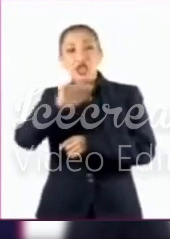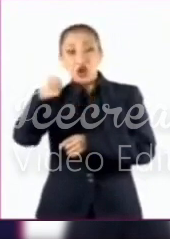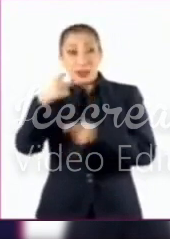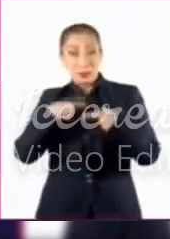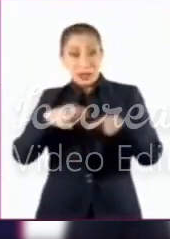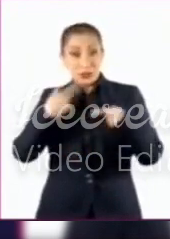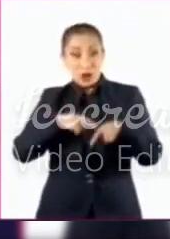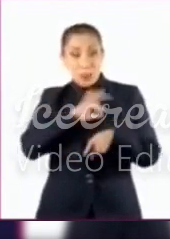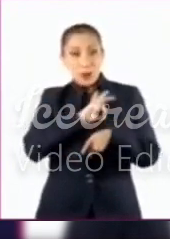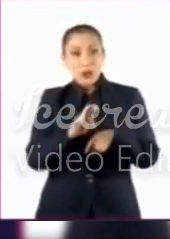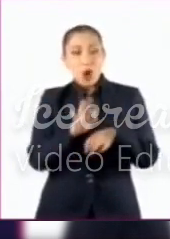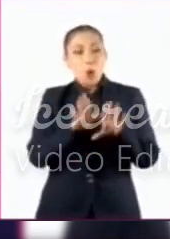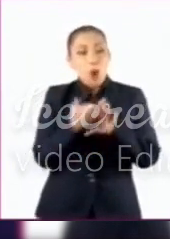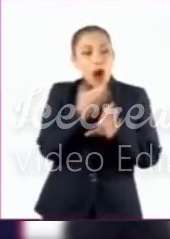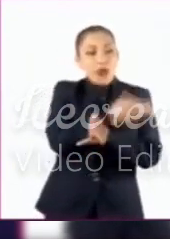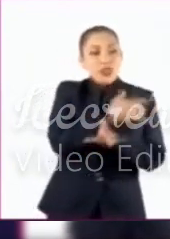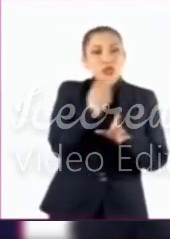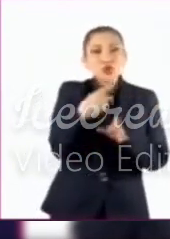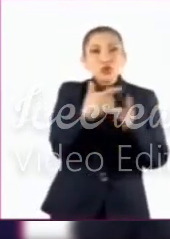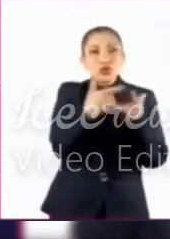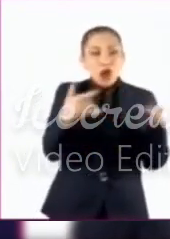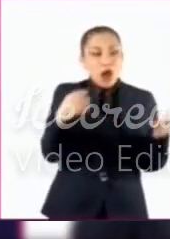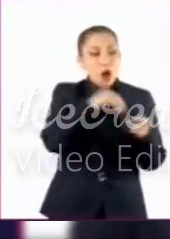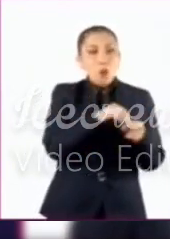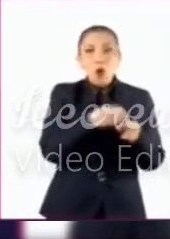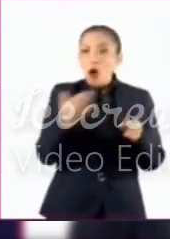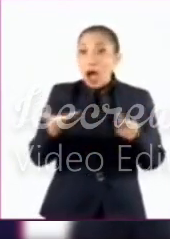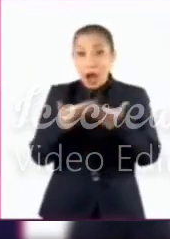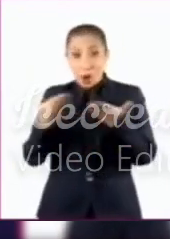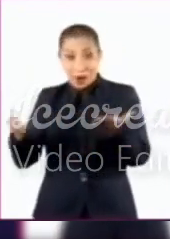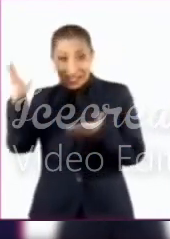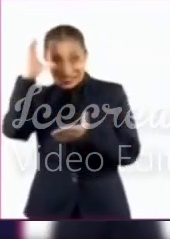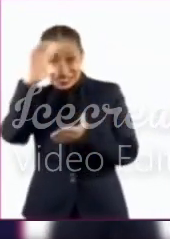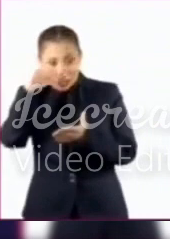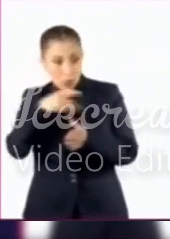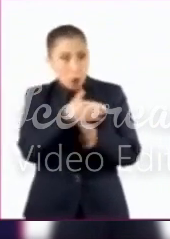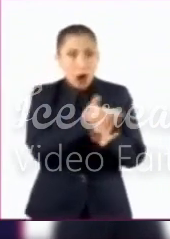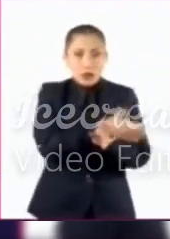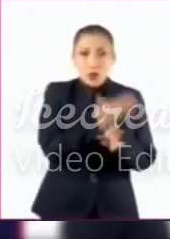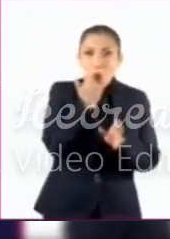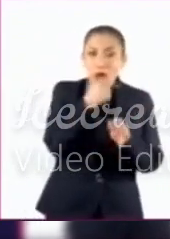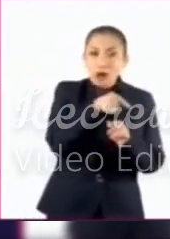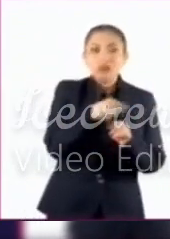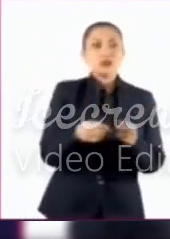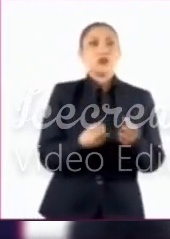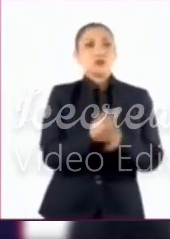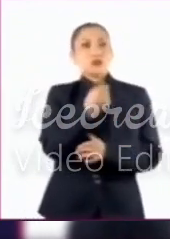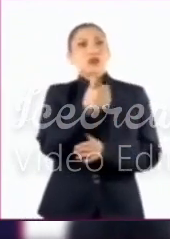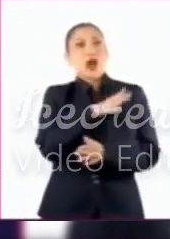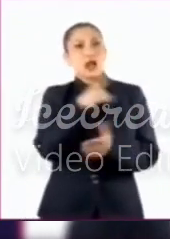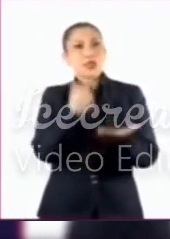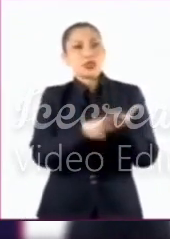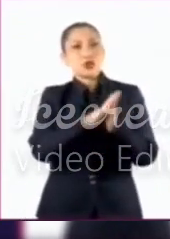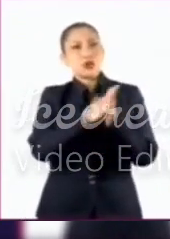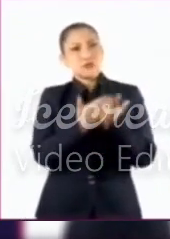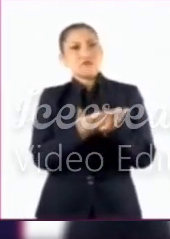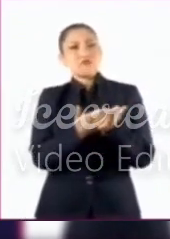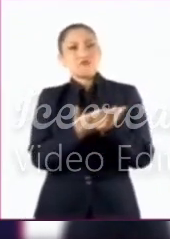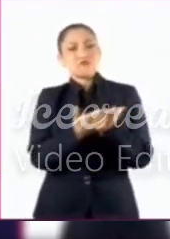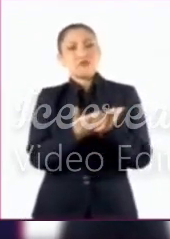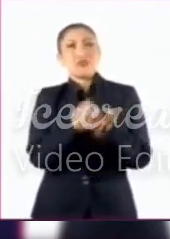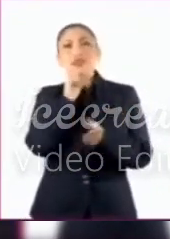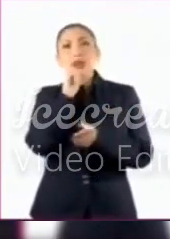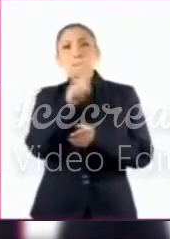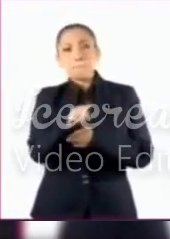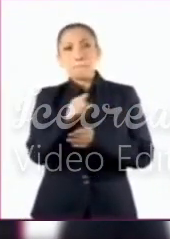pudieron anticiparse a través de sus historias a los avances científicos y tecnológicos que hoy observamos con frecuencia,